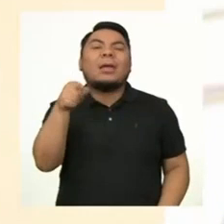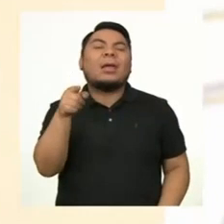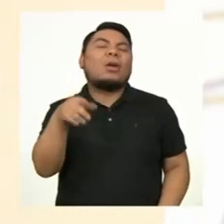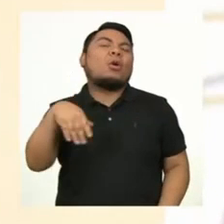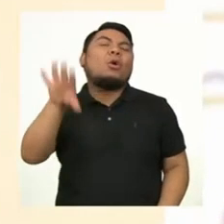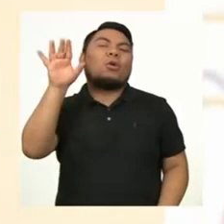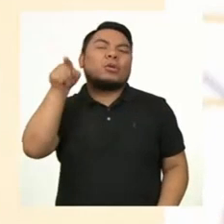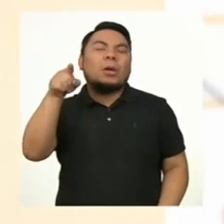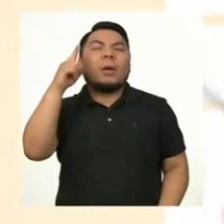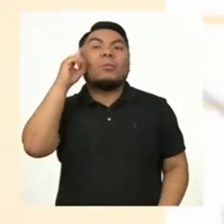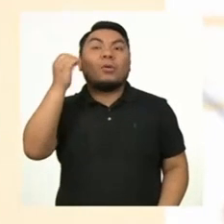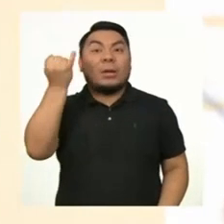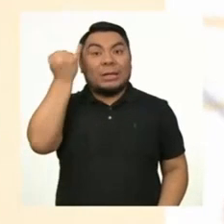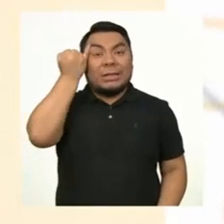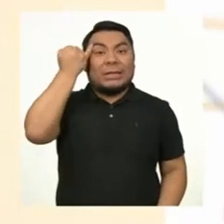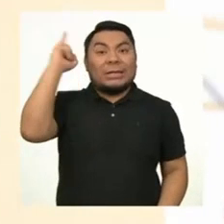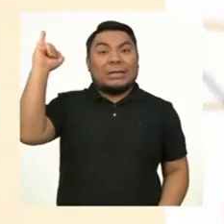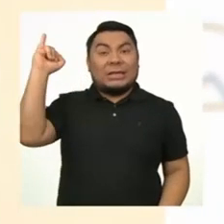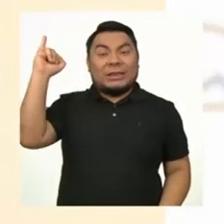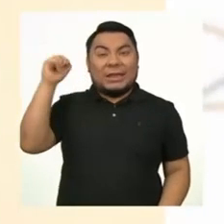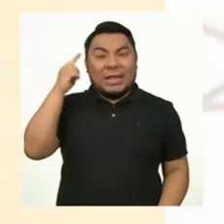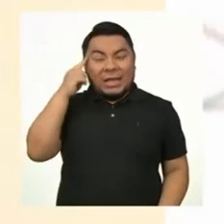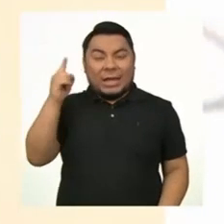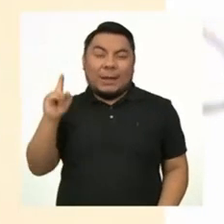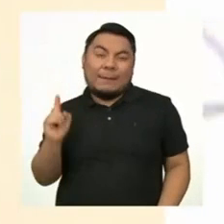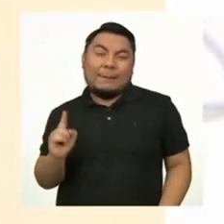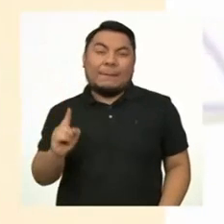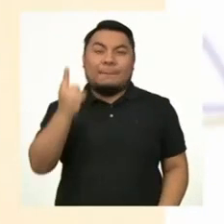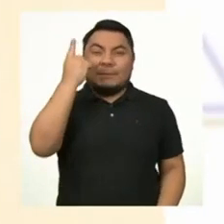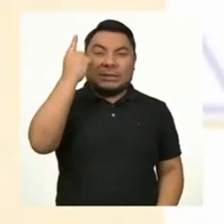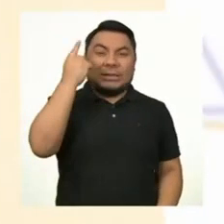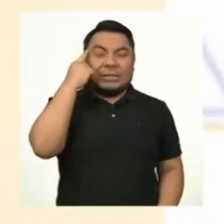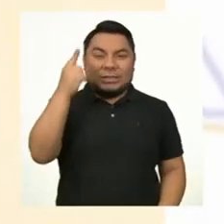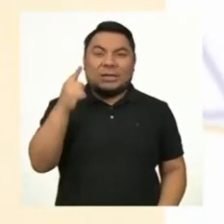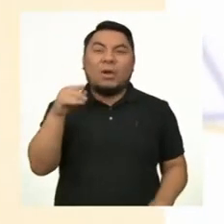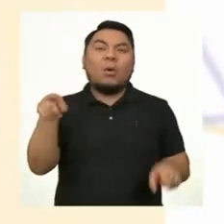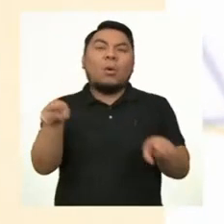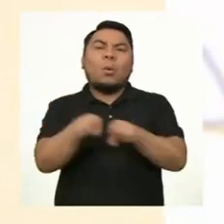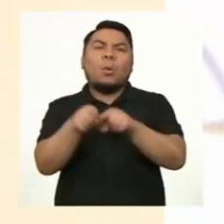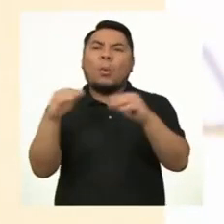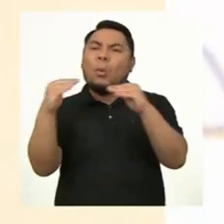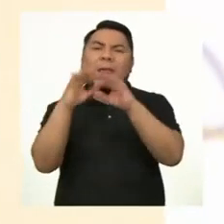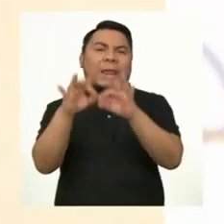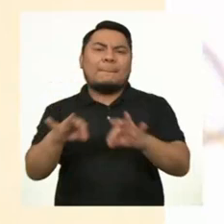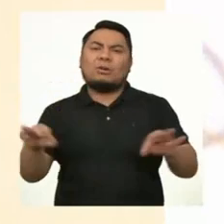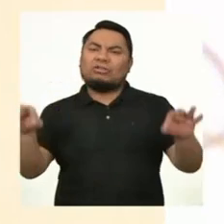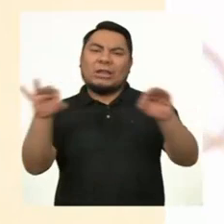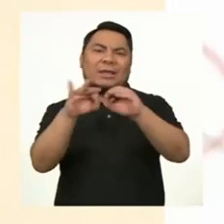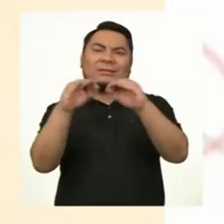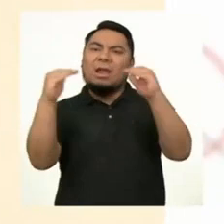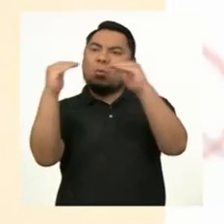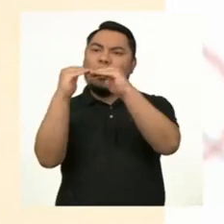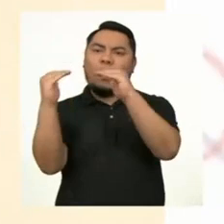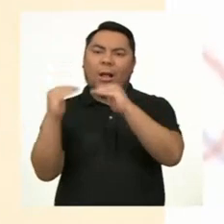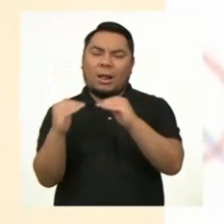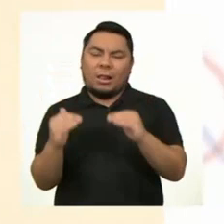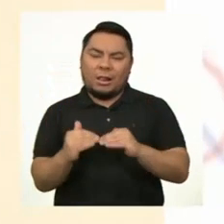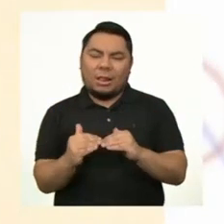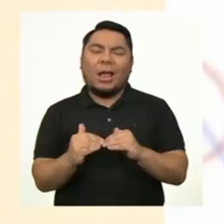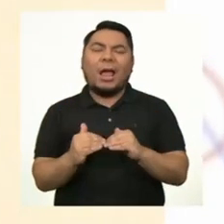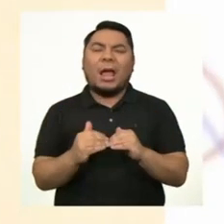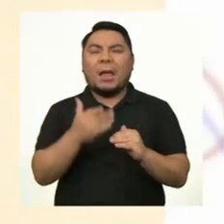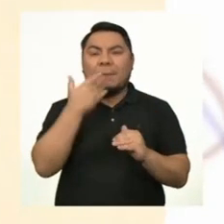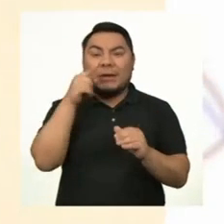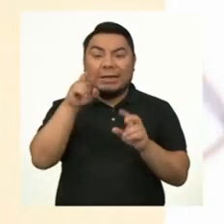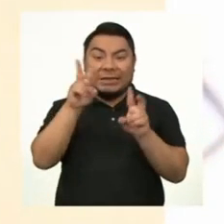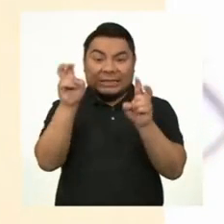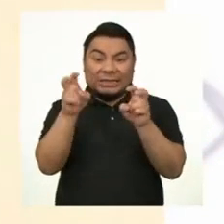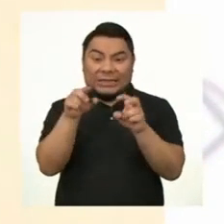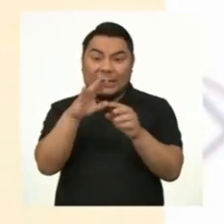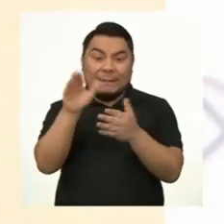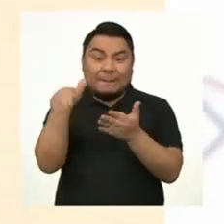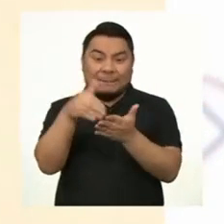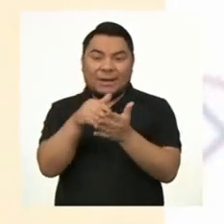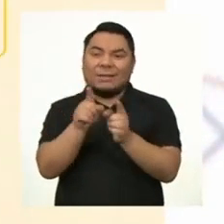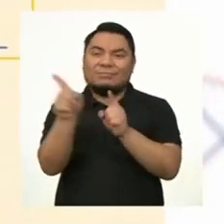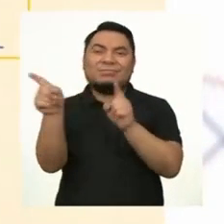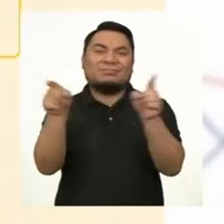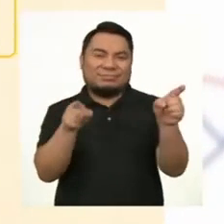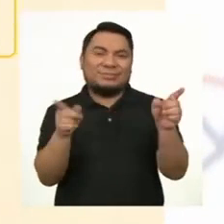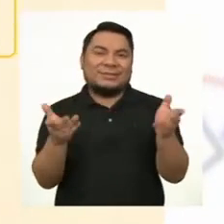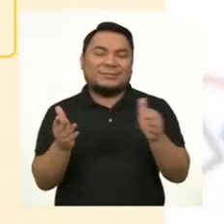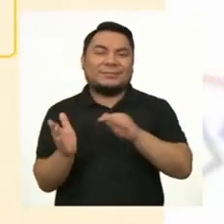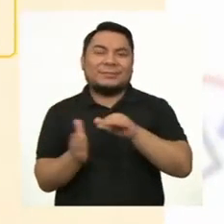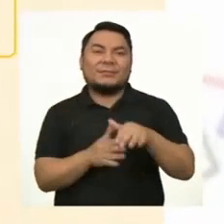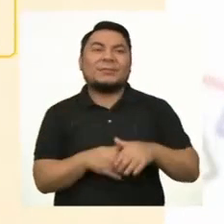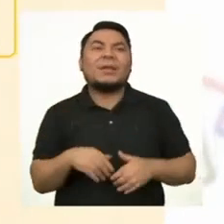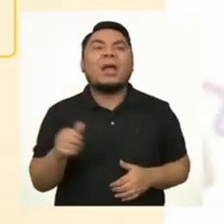las ideas a sintetizar tienen un mismo nivel de importancia y parten de un tema central. Nos queda